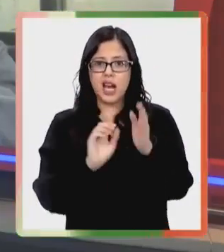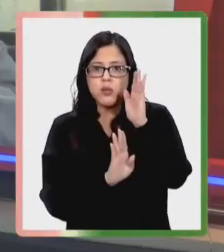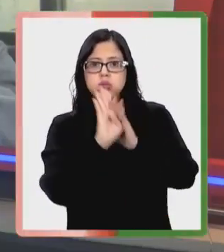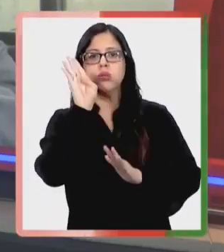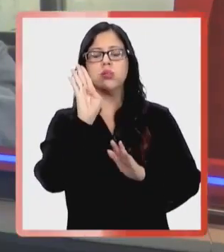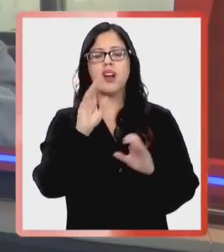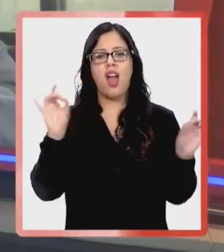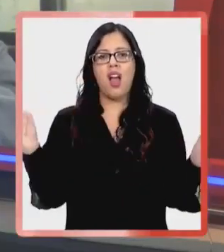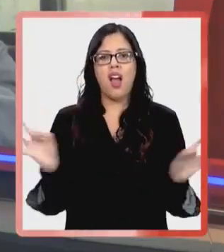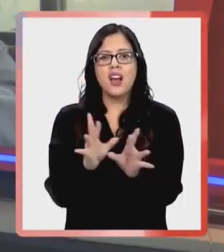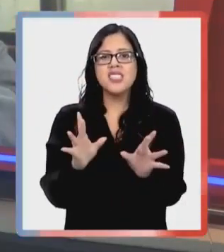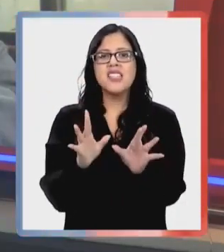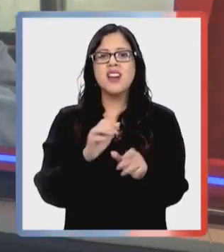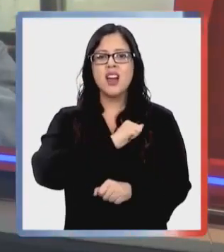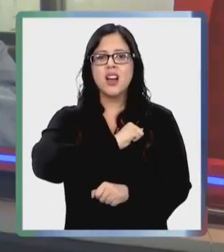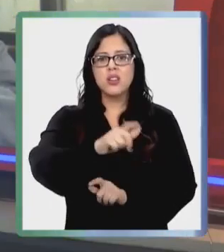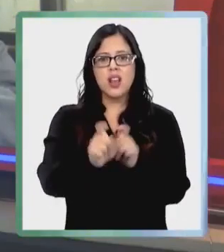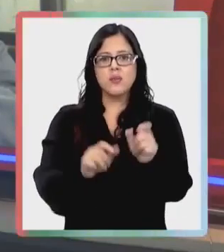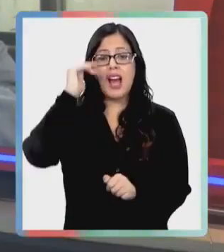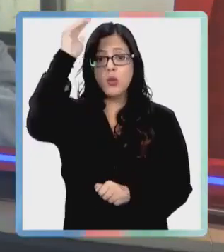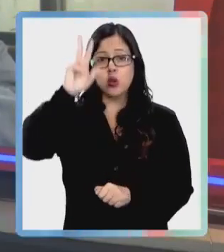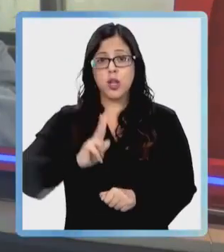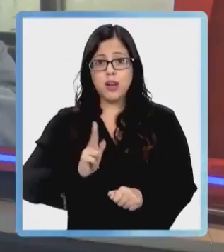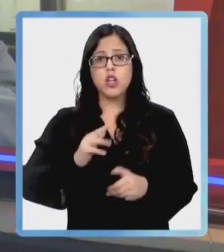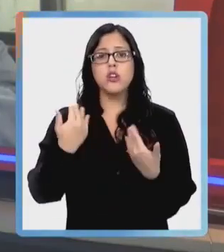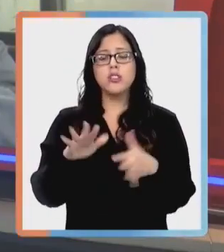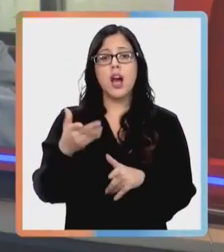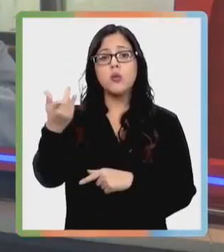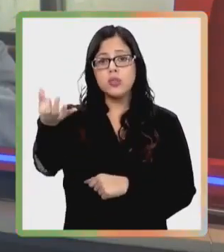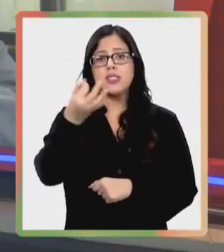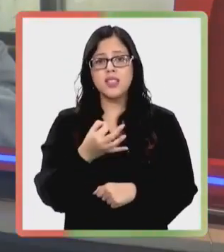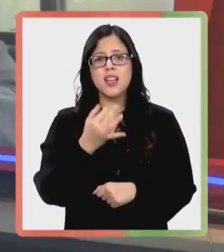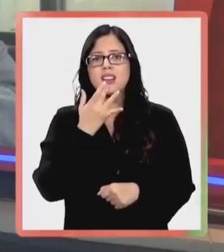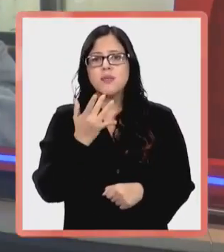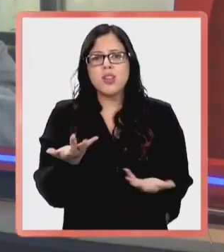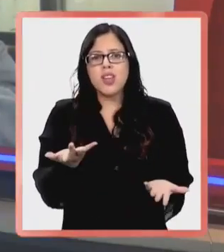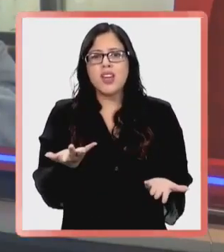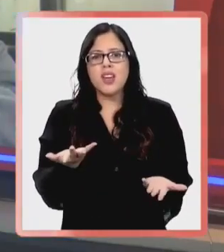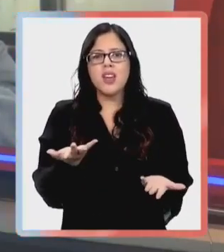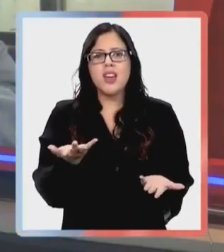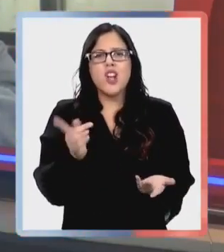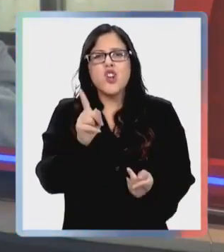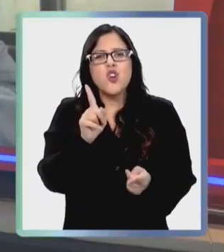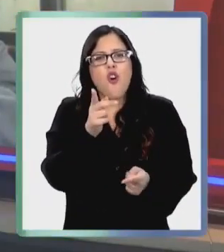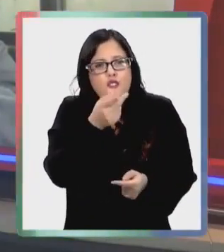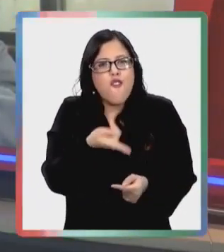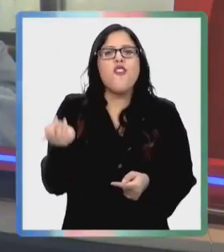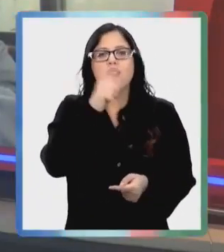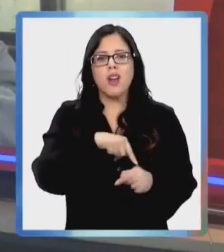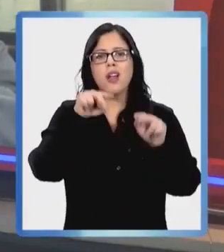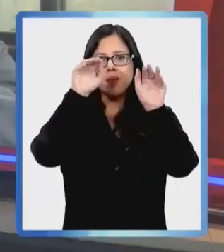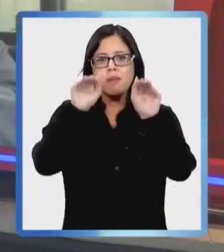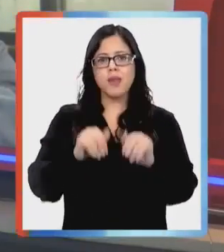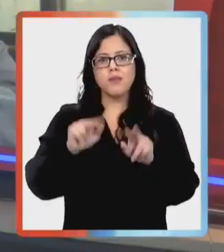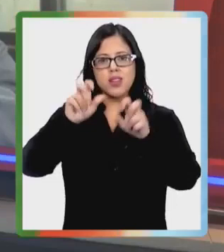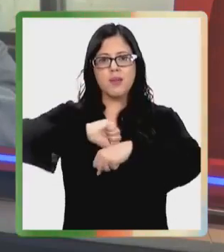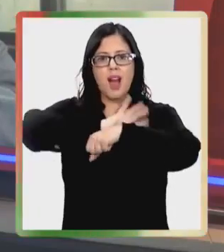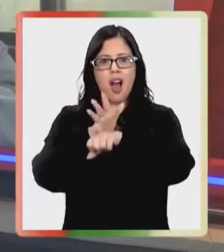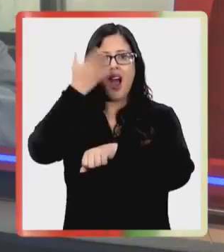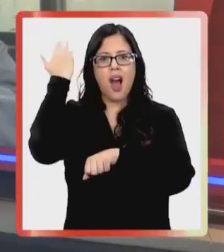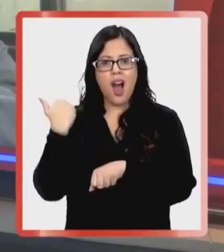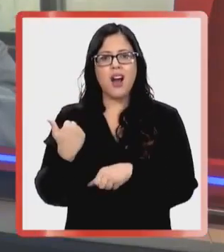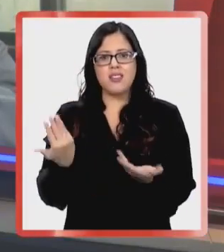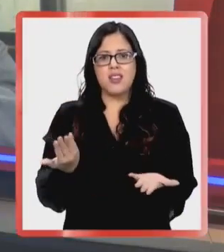adultos mayores. Y yo decía en el bloque anterior, usted también lo mencionaba con mayor detalle, ¿por qué no retomar los cuidados de la pandemia si estamos hablando de